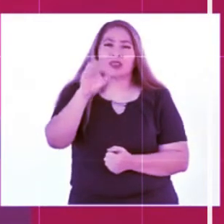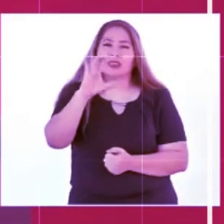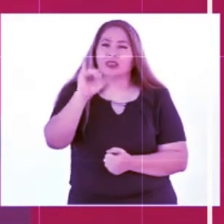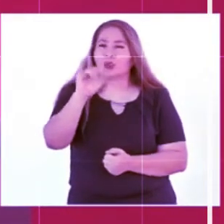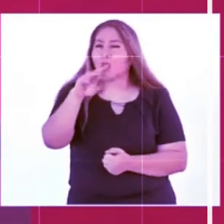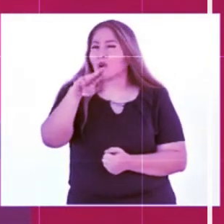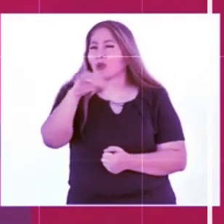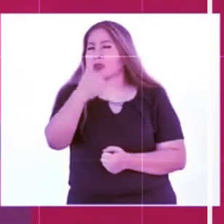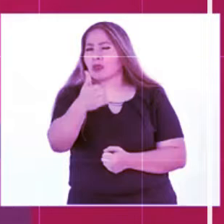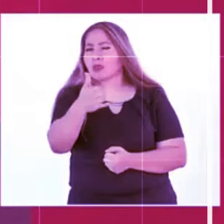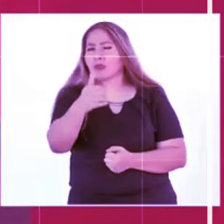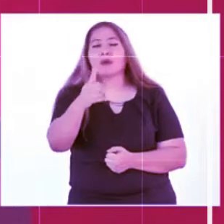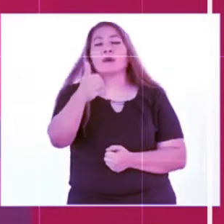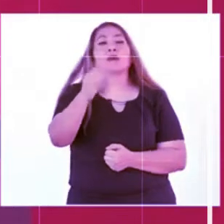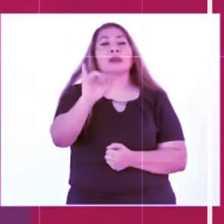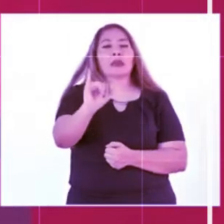Madero.